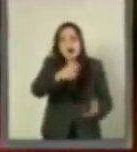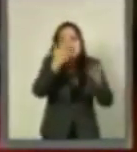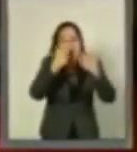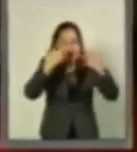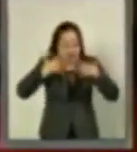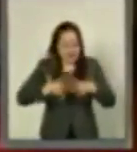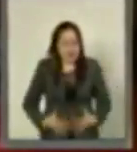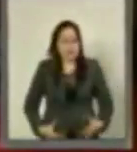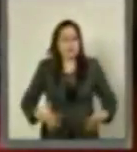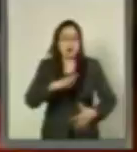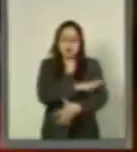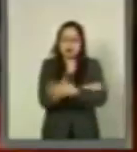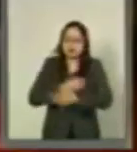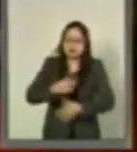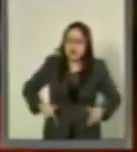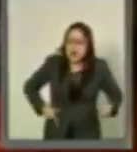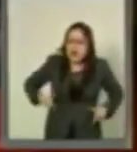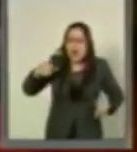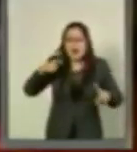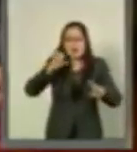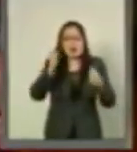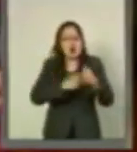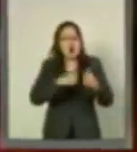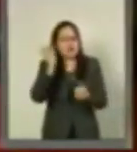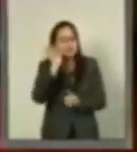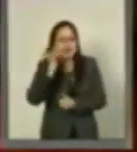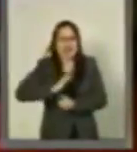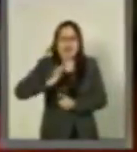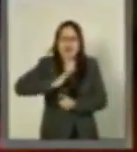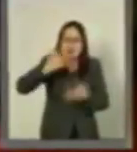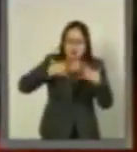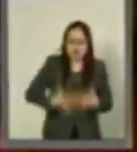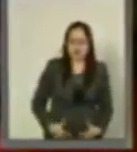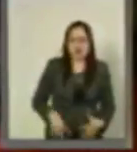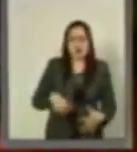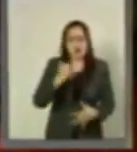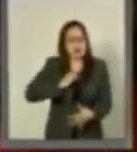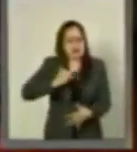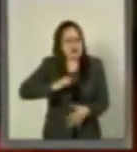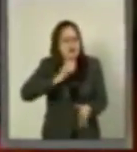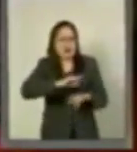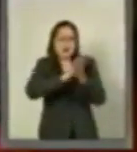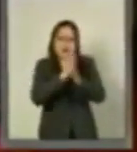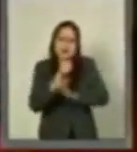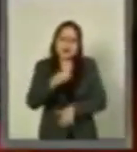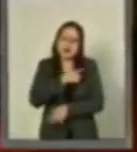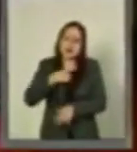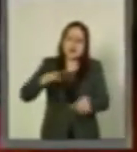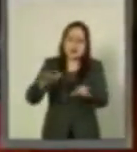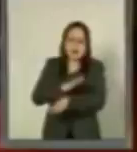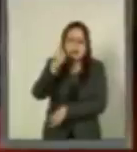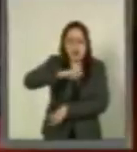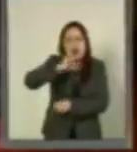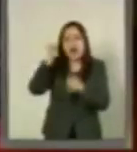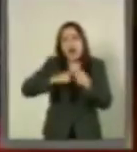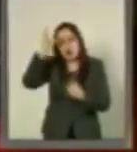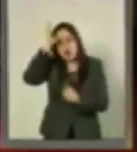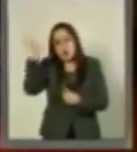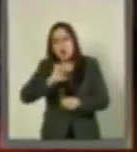equipo, o ya se había hecho viejo el equipo con el que contaban. Y para evitar tragedias,